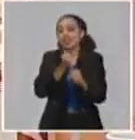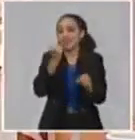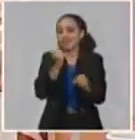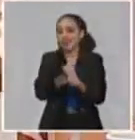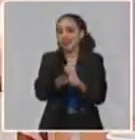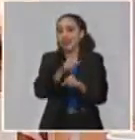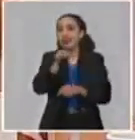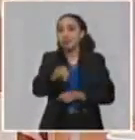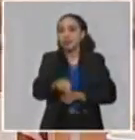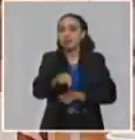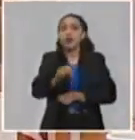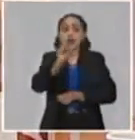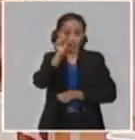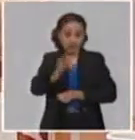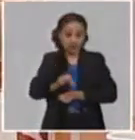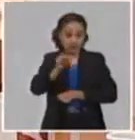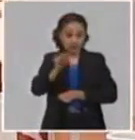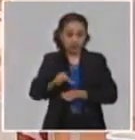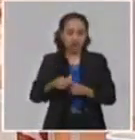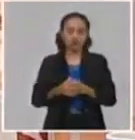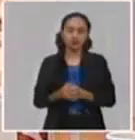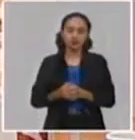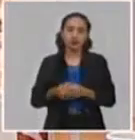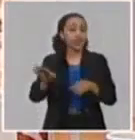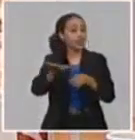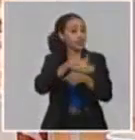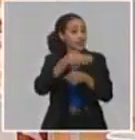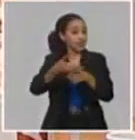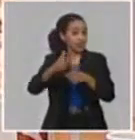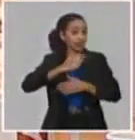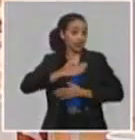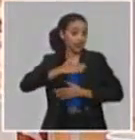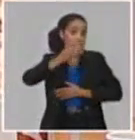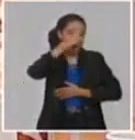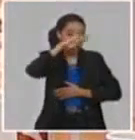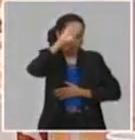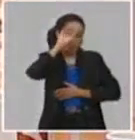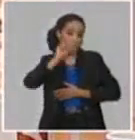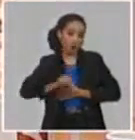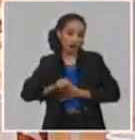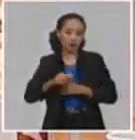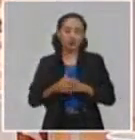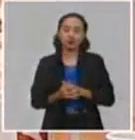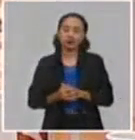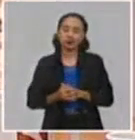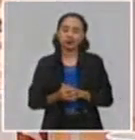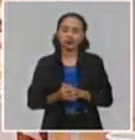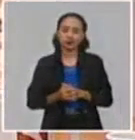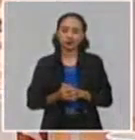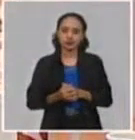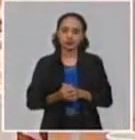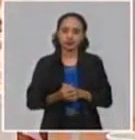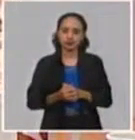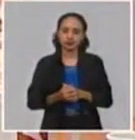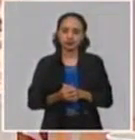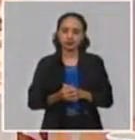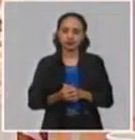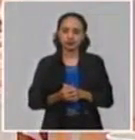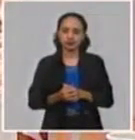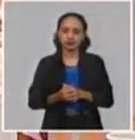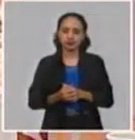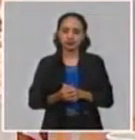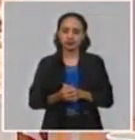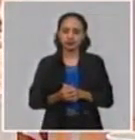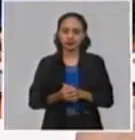de cara a este público, que es un público distinto con el que ellos han trabajado normalmente.